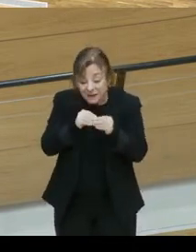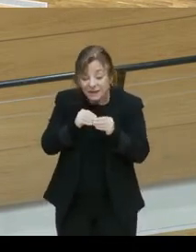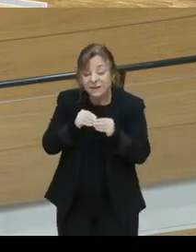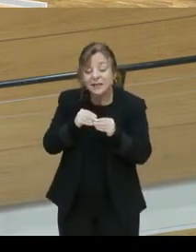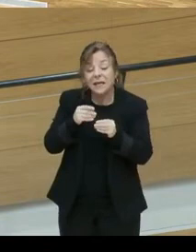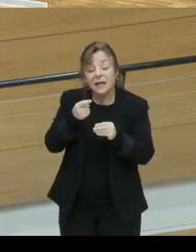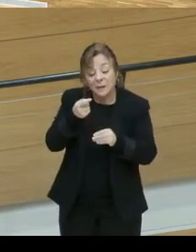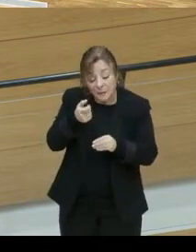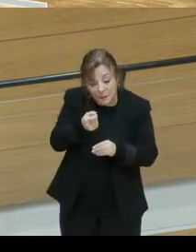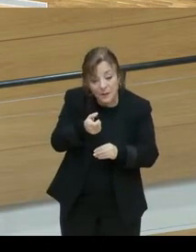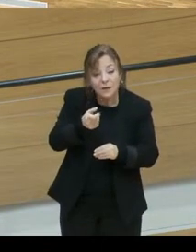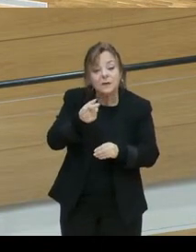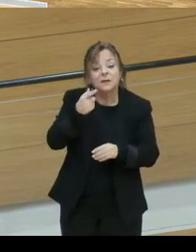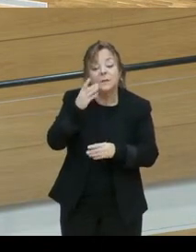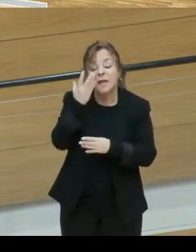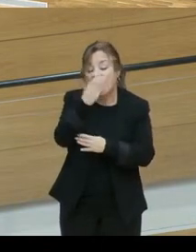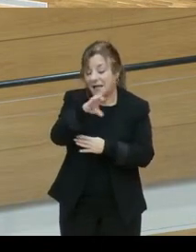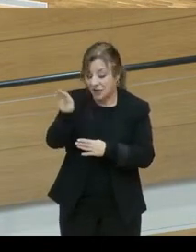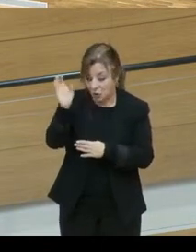girasol.